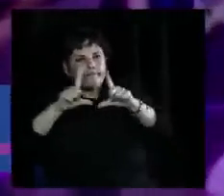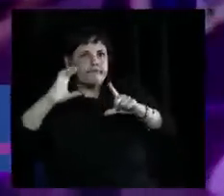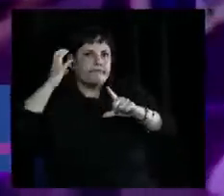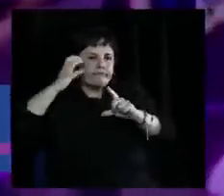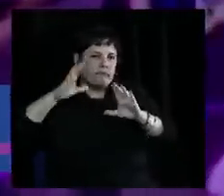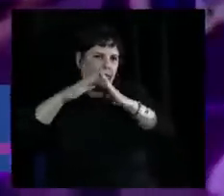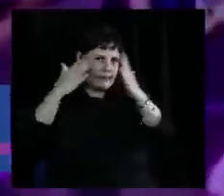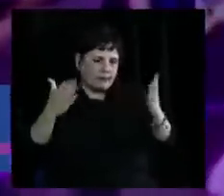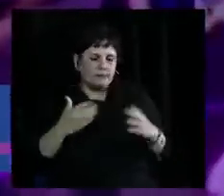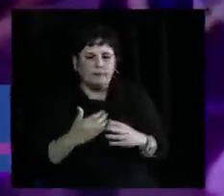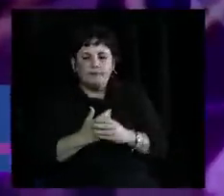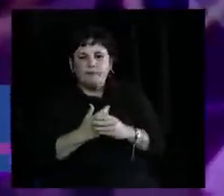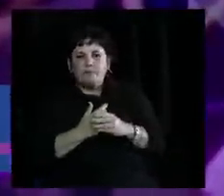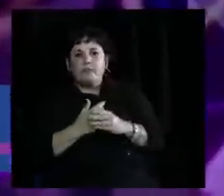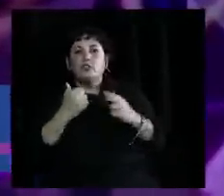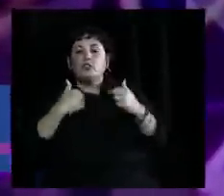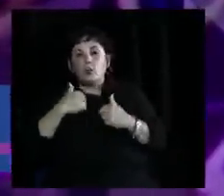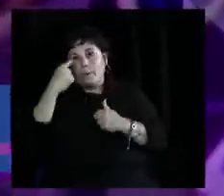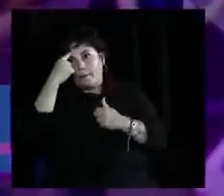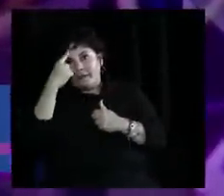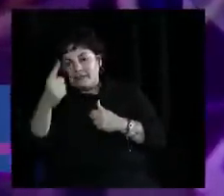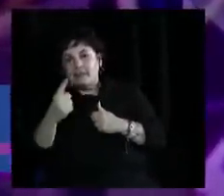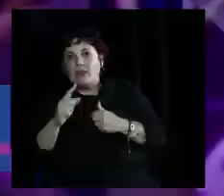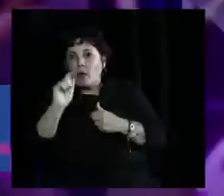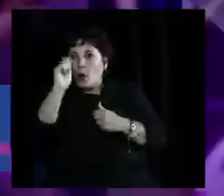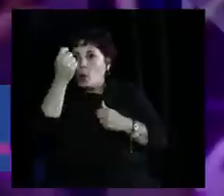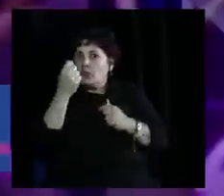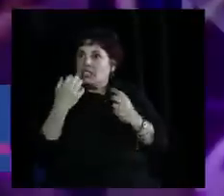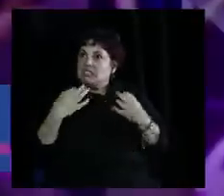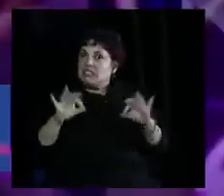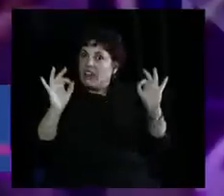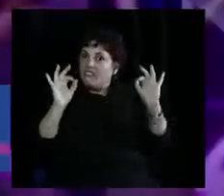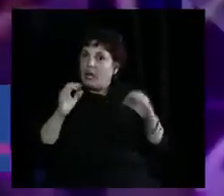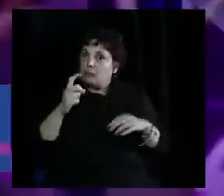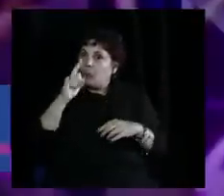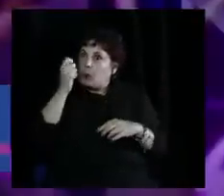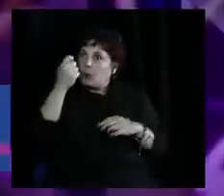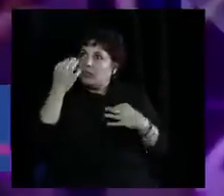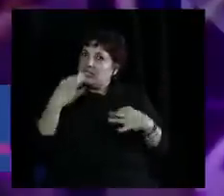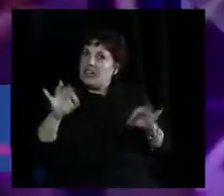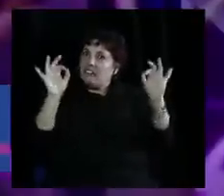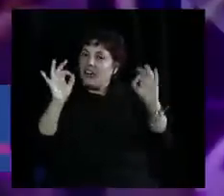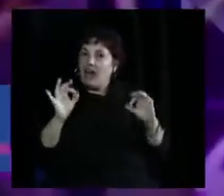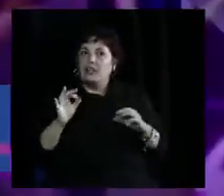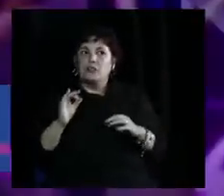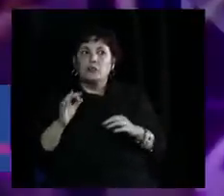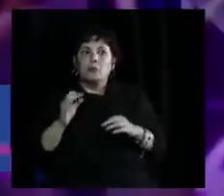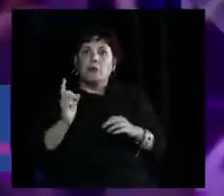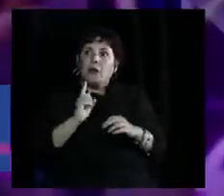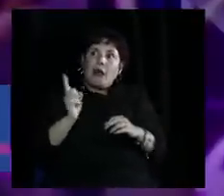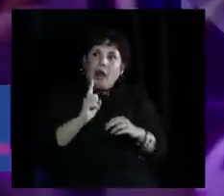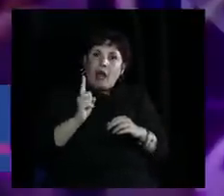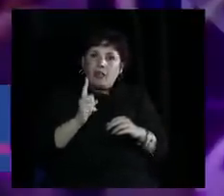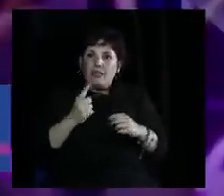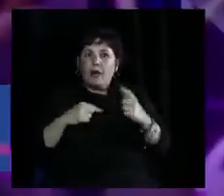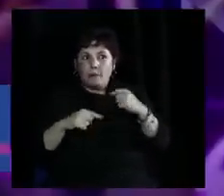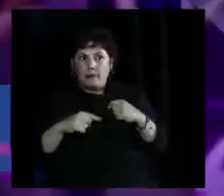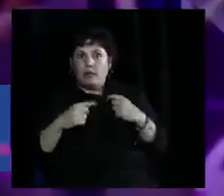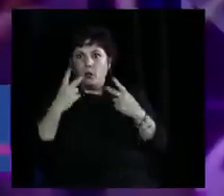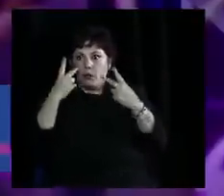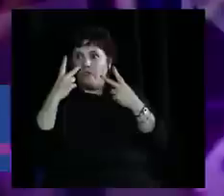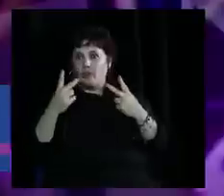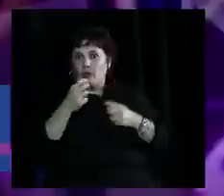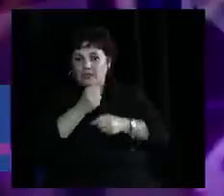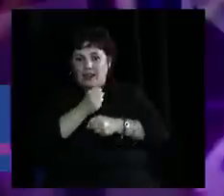AUTE, y yo pensaba que la AUTE venía zafando, ¿no? Venía zafando porque no estaba con un artículo. Pero veo que